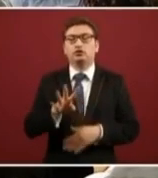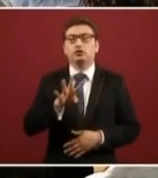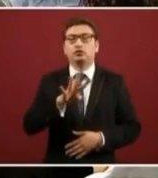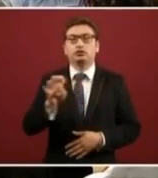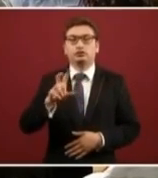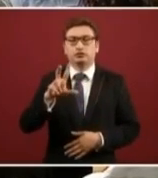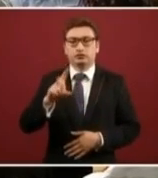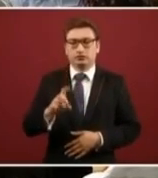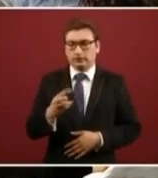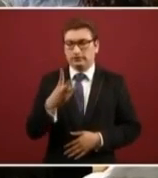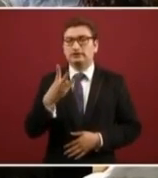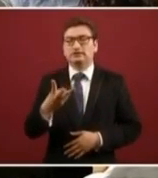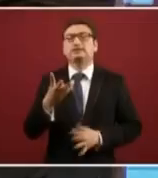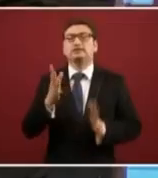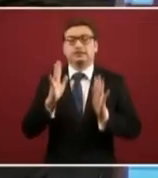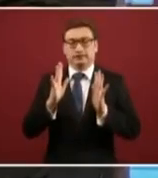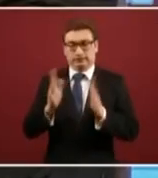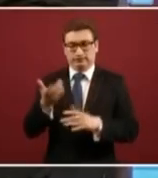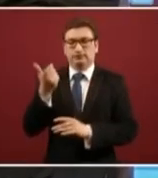1,433,000 que ya